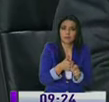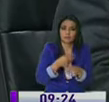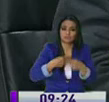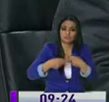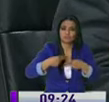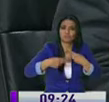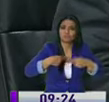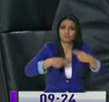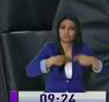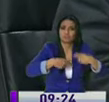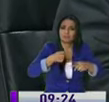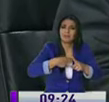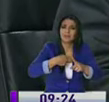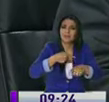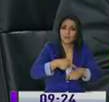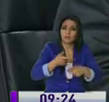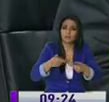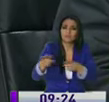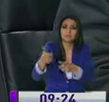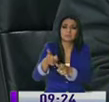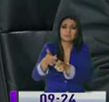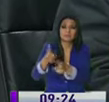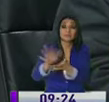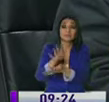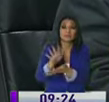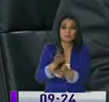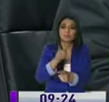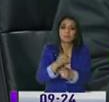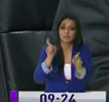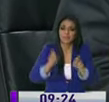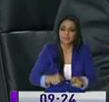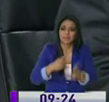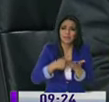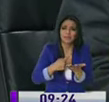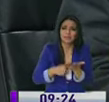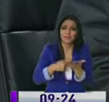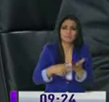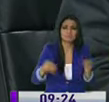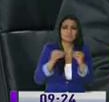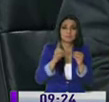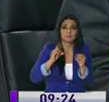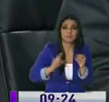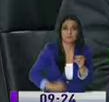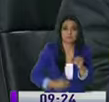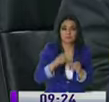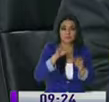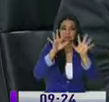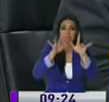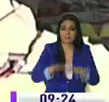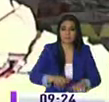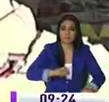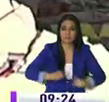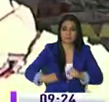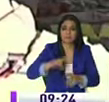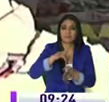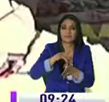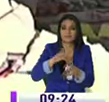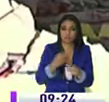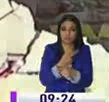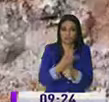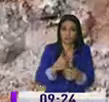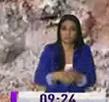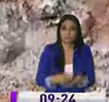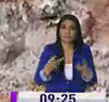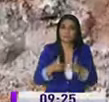el mercado también está cercana a la escuela entonces tiene que hacer un análisis detallado la secretaría de gestión de riesgos también se intervendrá